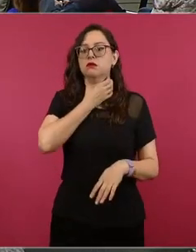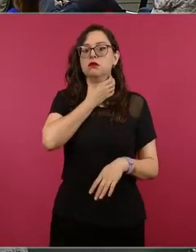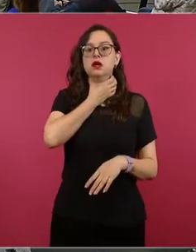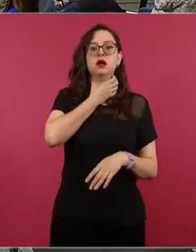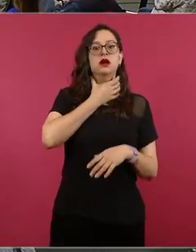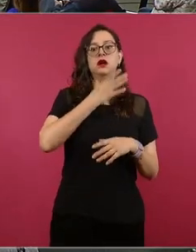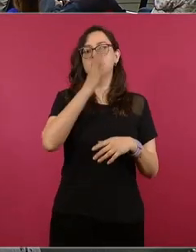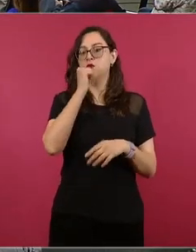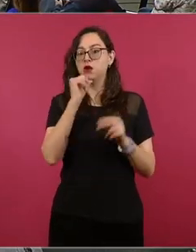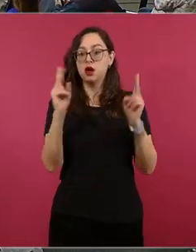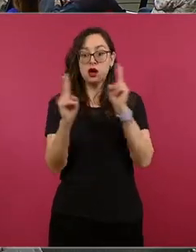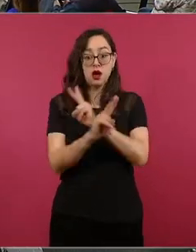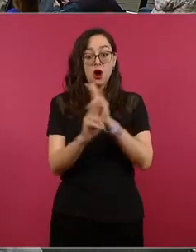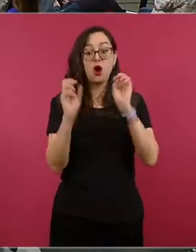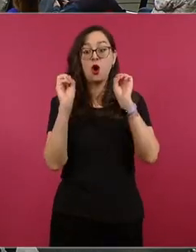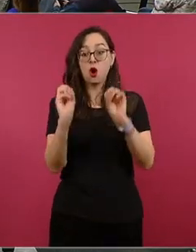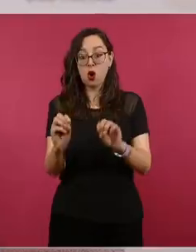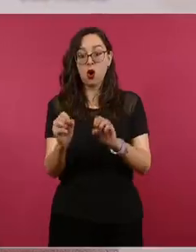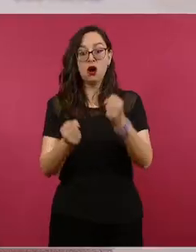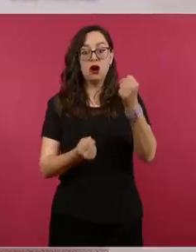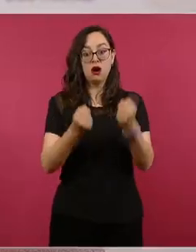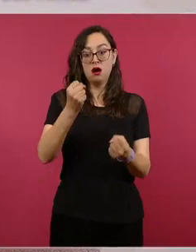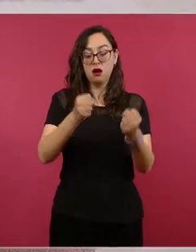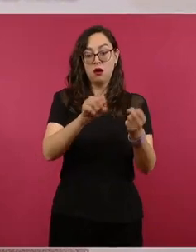y volcaduras.